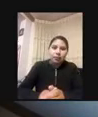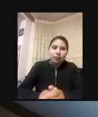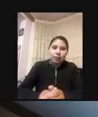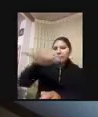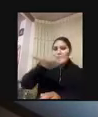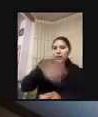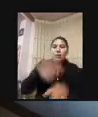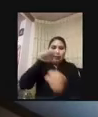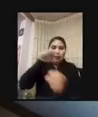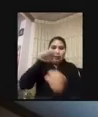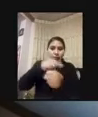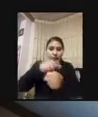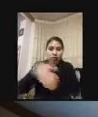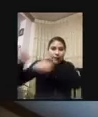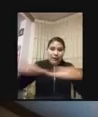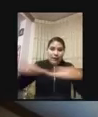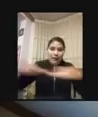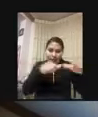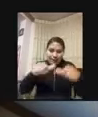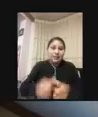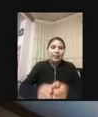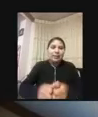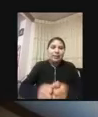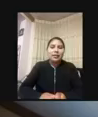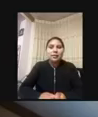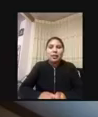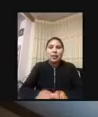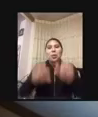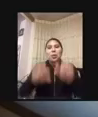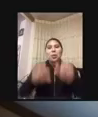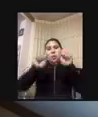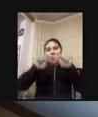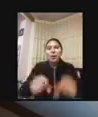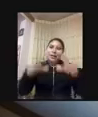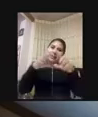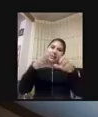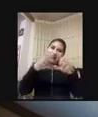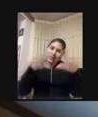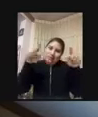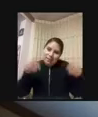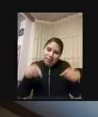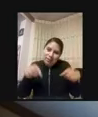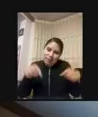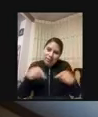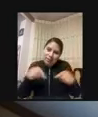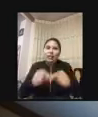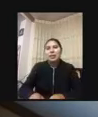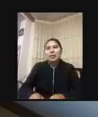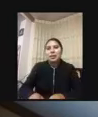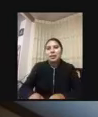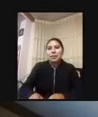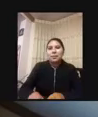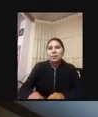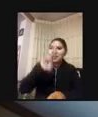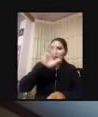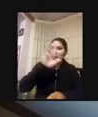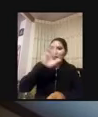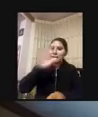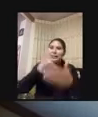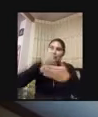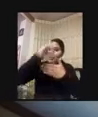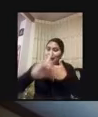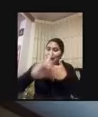Aquí está, por ejemplo, están haciendo una tarjeta navideña, ¿no? Pegando en la tarjeta.